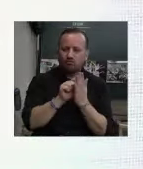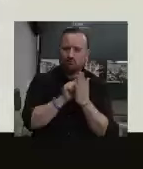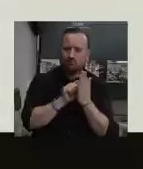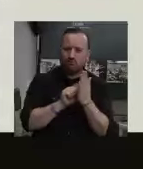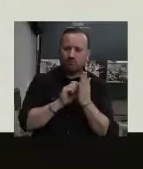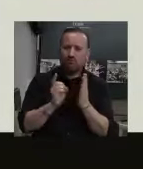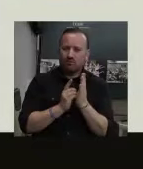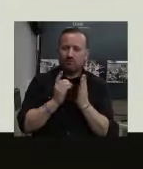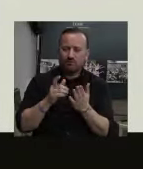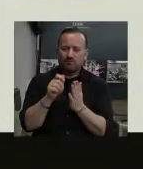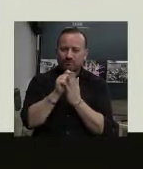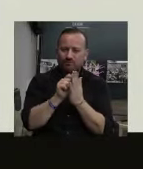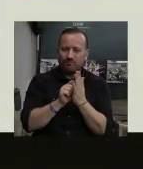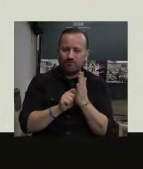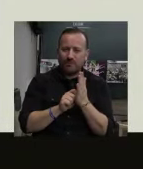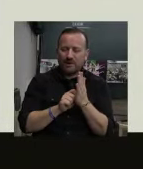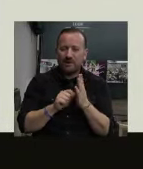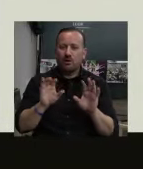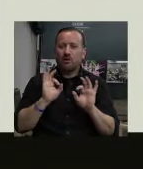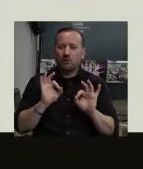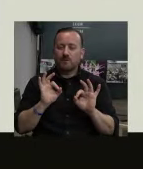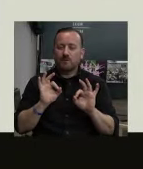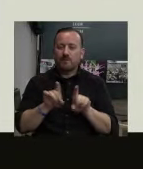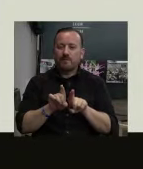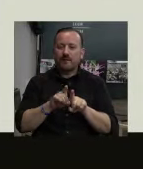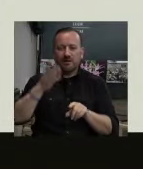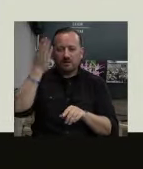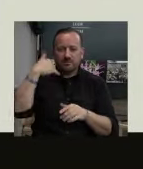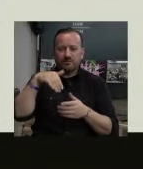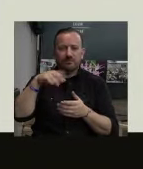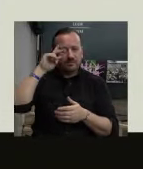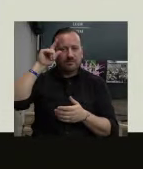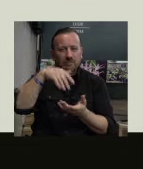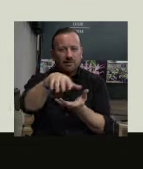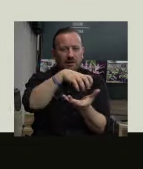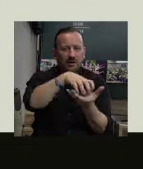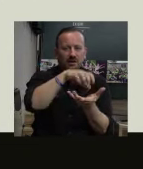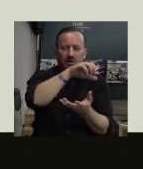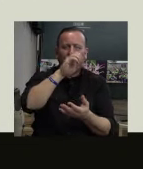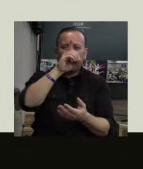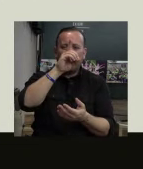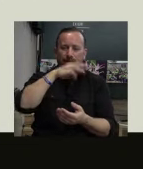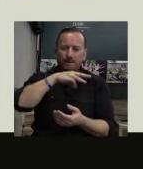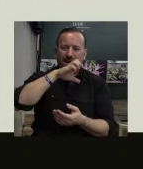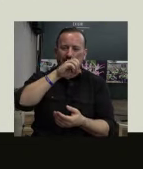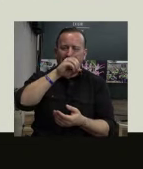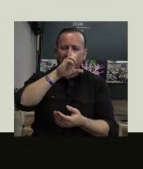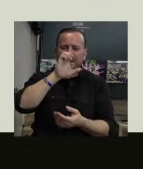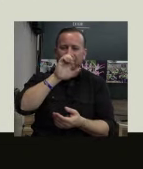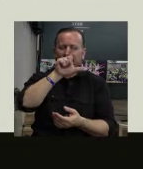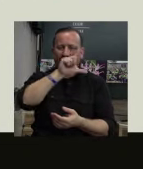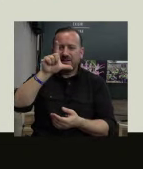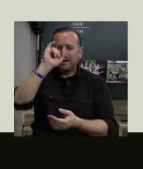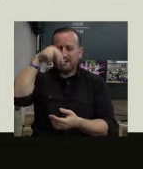documentar coincidió con una propuesta de ciudad que Medellín estaba apuntando a la innovación